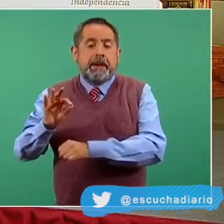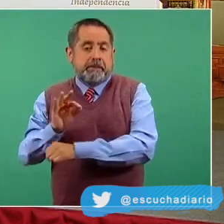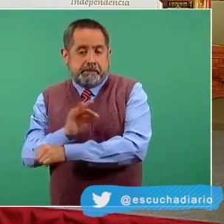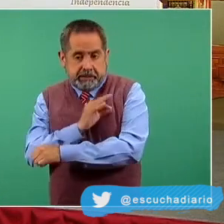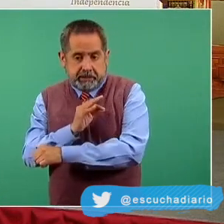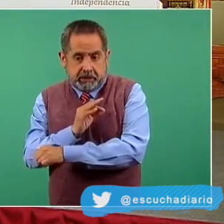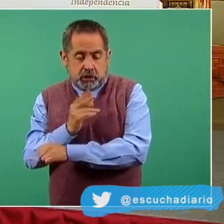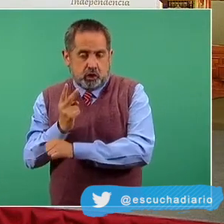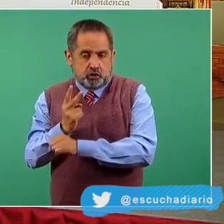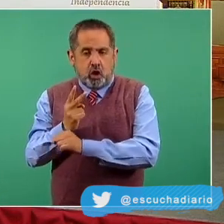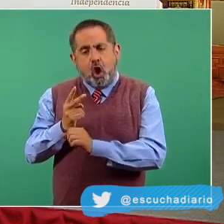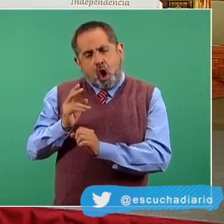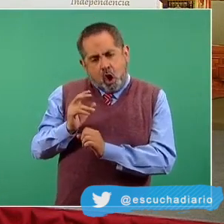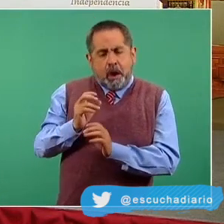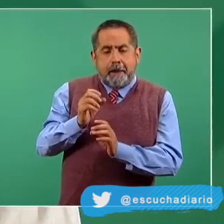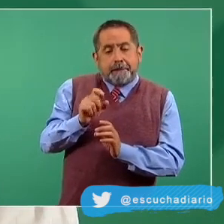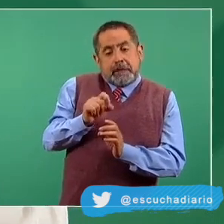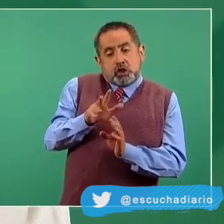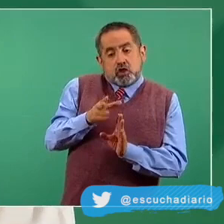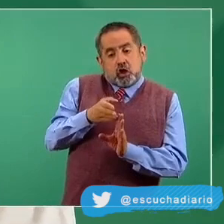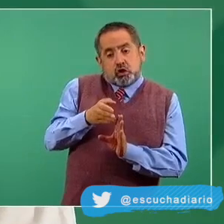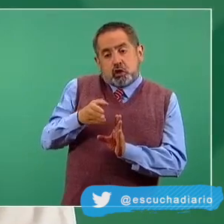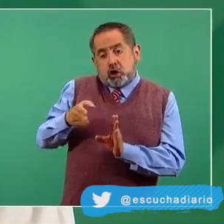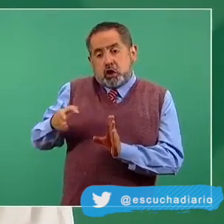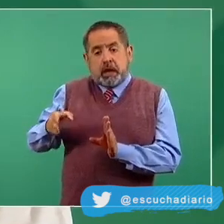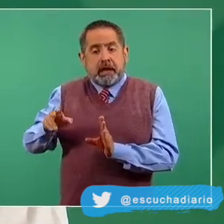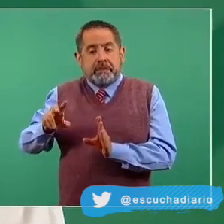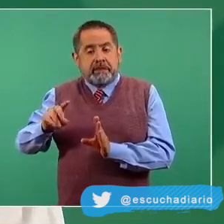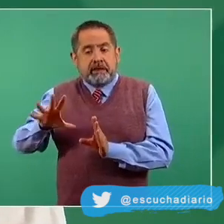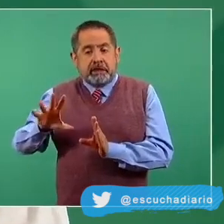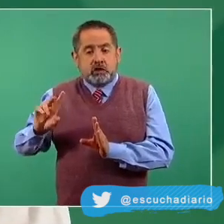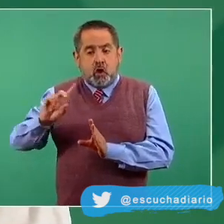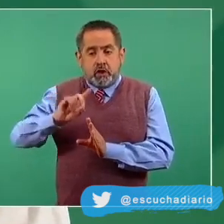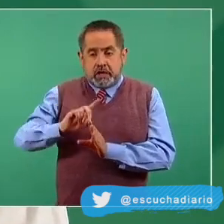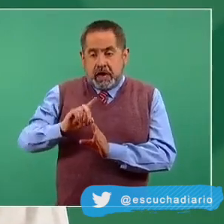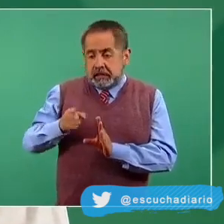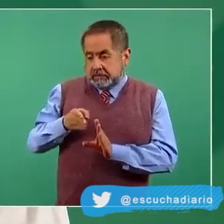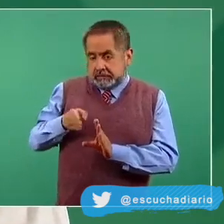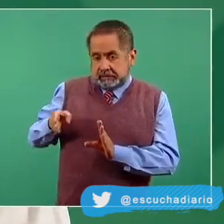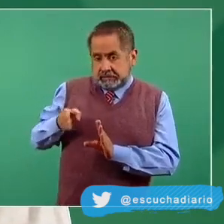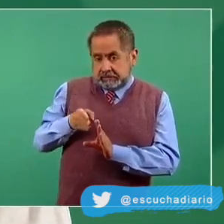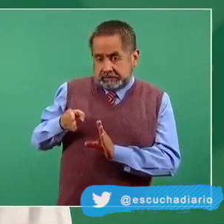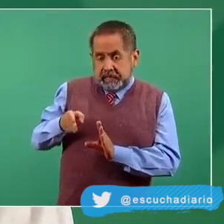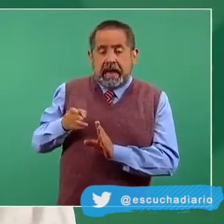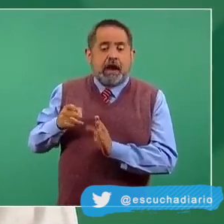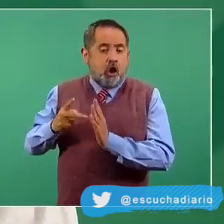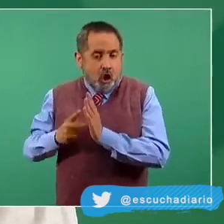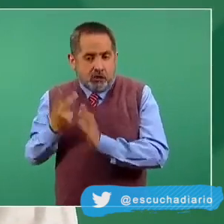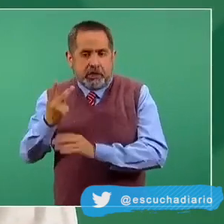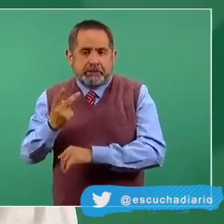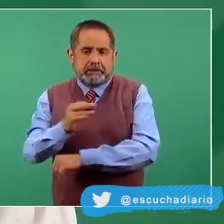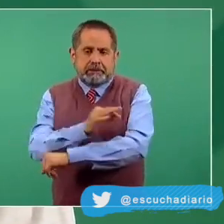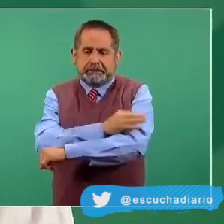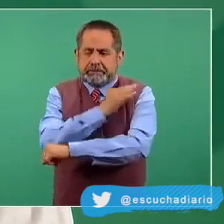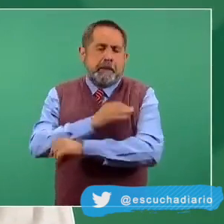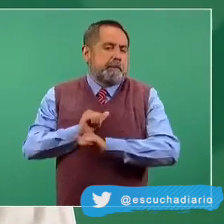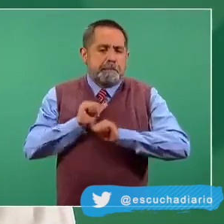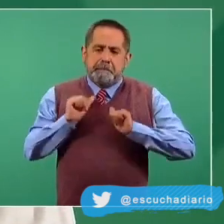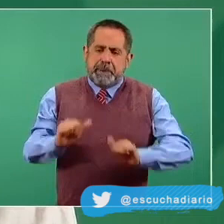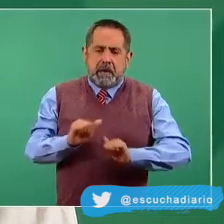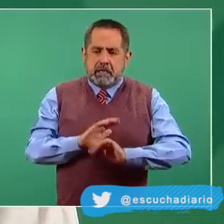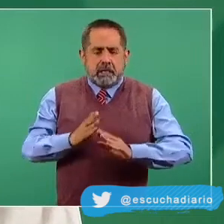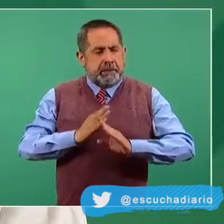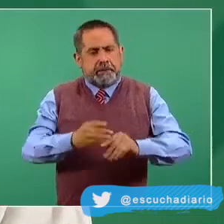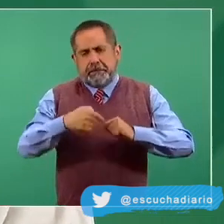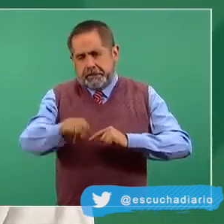un margen que va aproximadamente hasta los 35 días, de acuerdo a lo que ha recomendado la Organización Mundial de la Salud y también nuestro